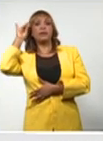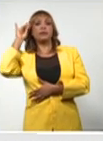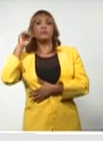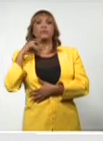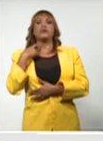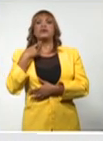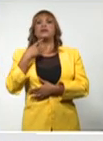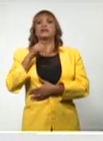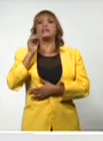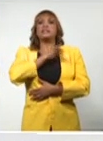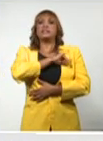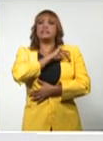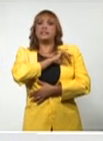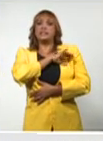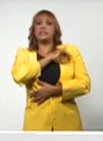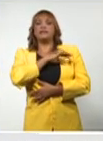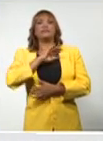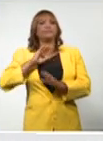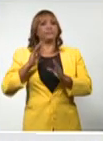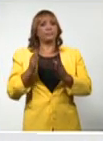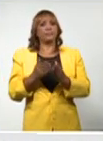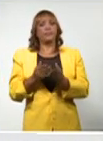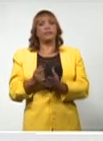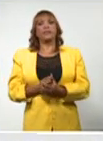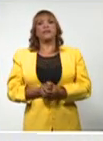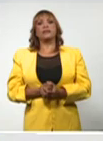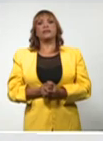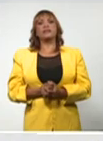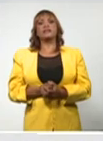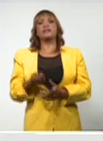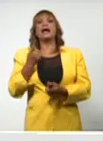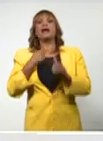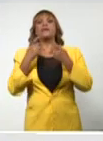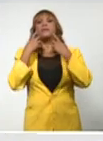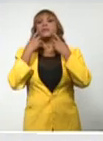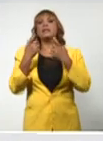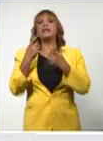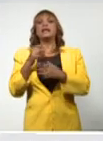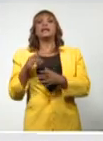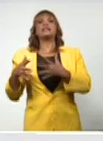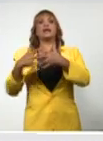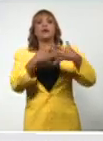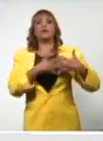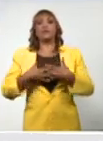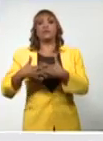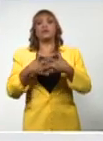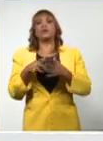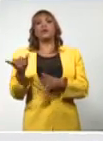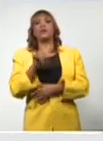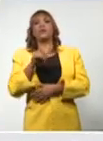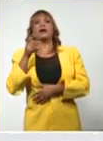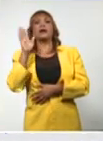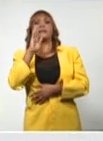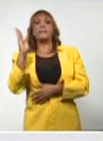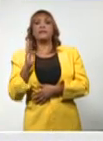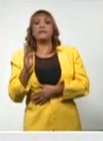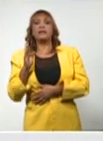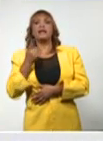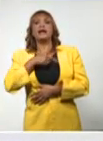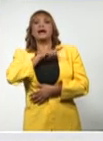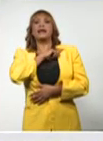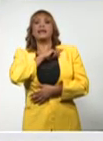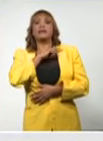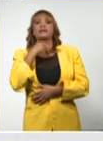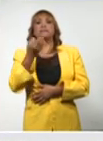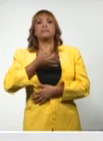cosa significativa, tanto Estados Unidos como Brasil ayer notificaron, ayer reportaron,